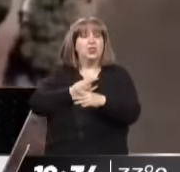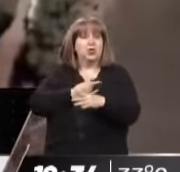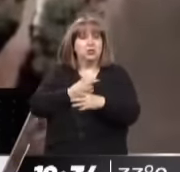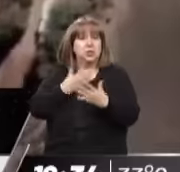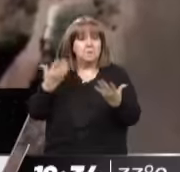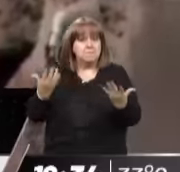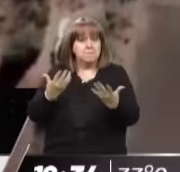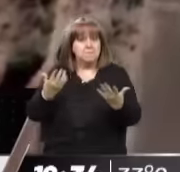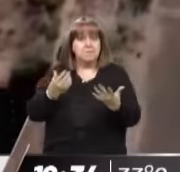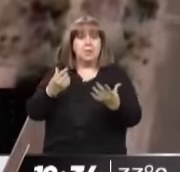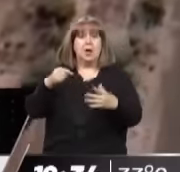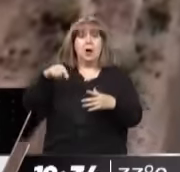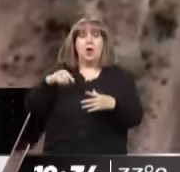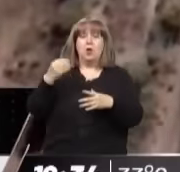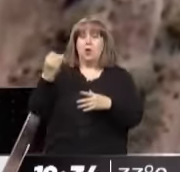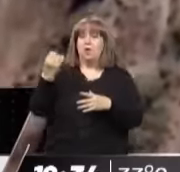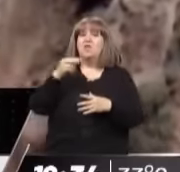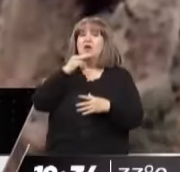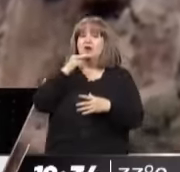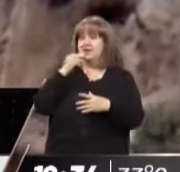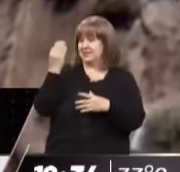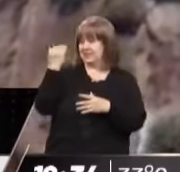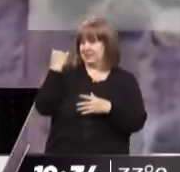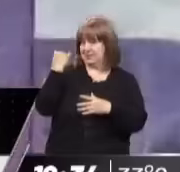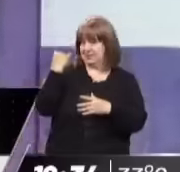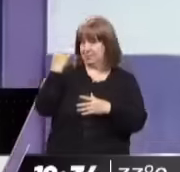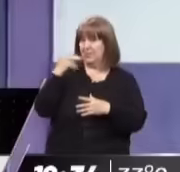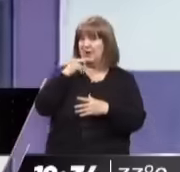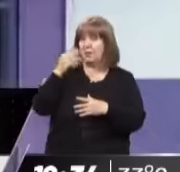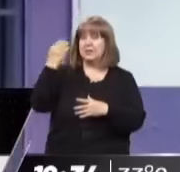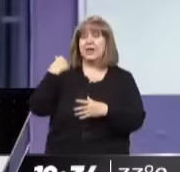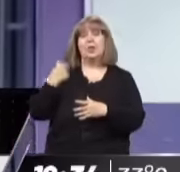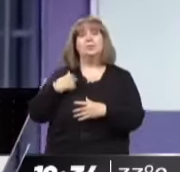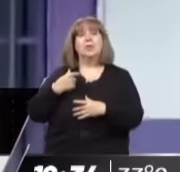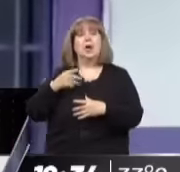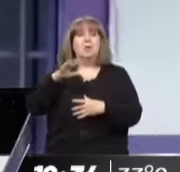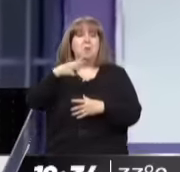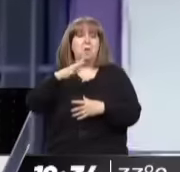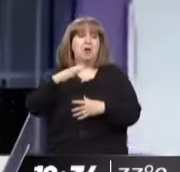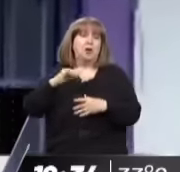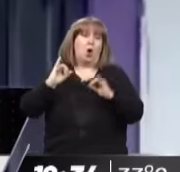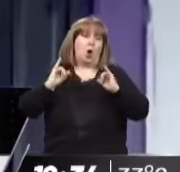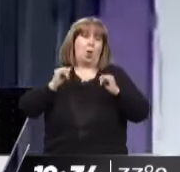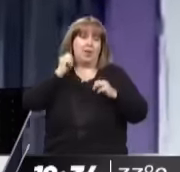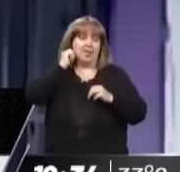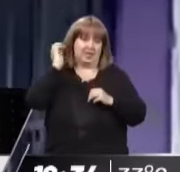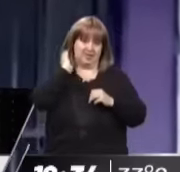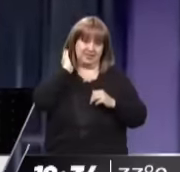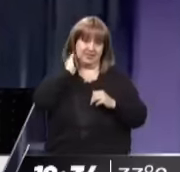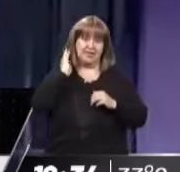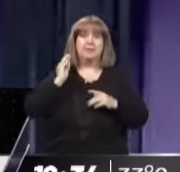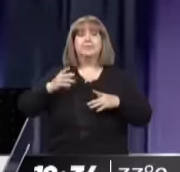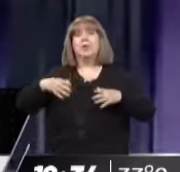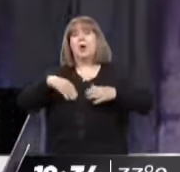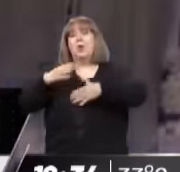mendocinos conmocionados desde la madrugada del pasado viernes. Ese día, un chico de unos 16 años estaba jugando a la pelota